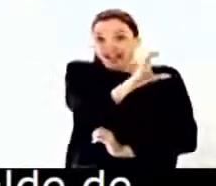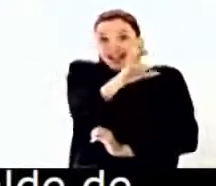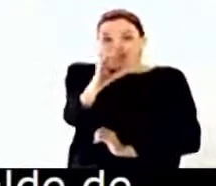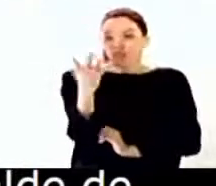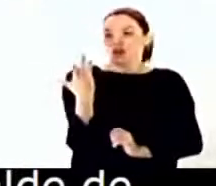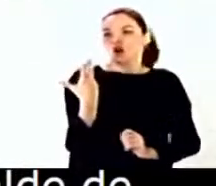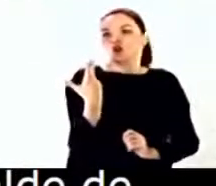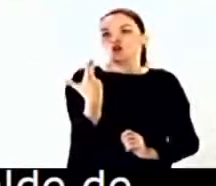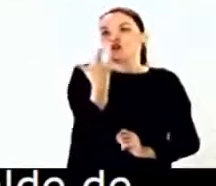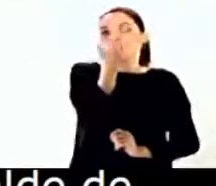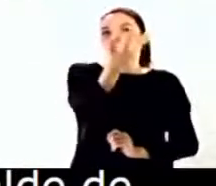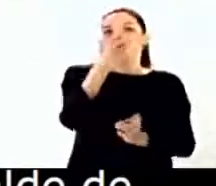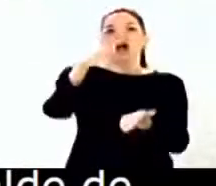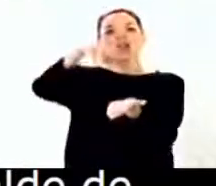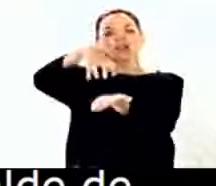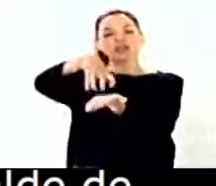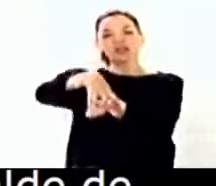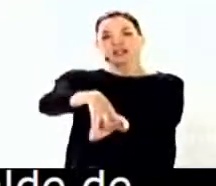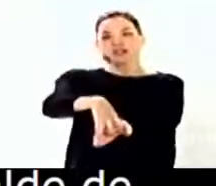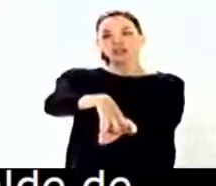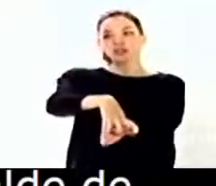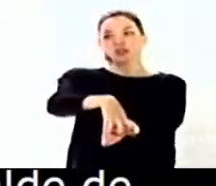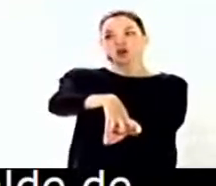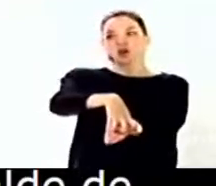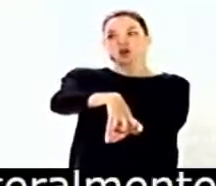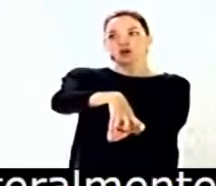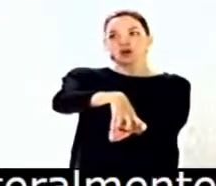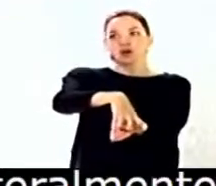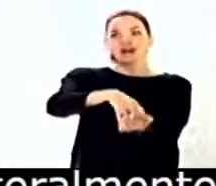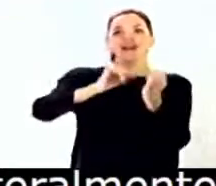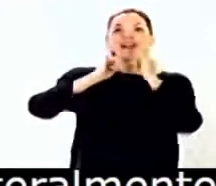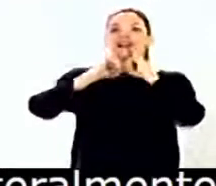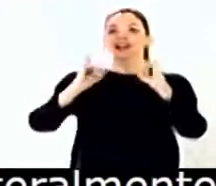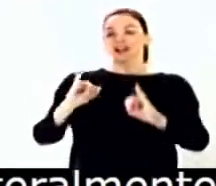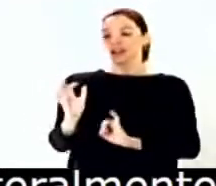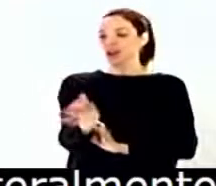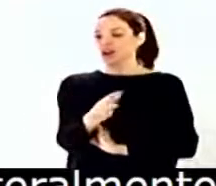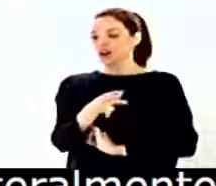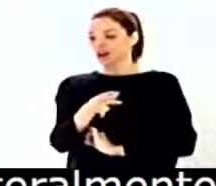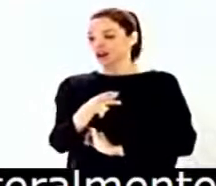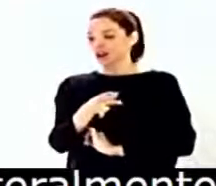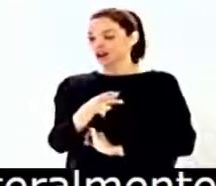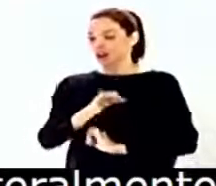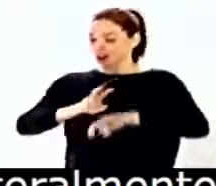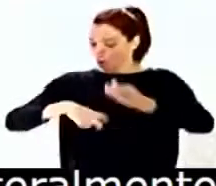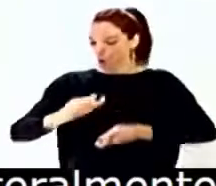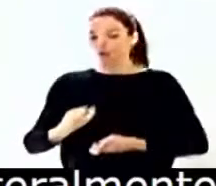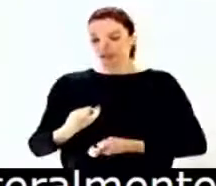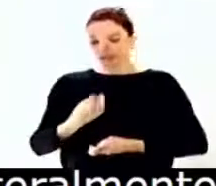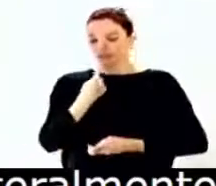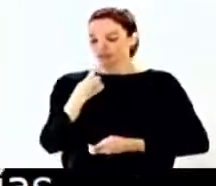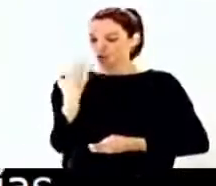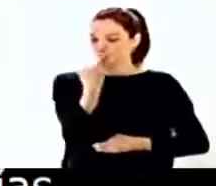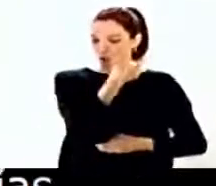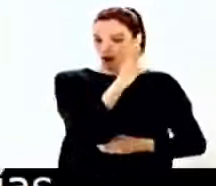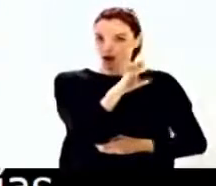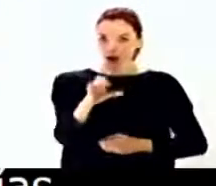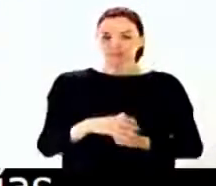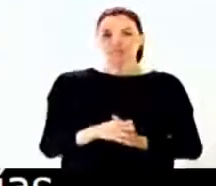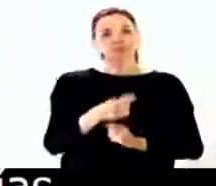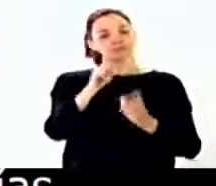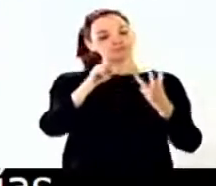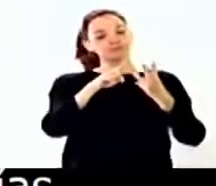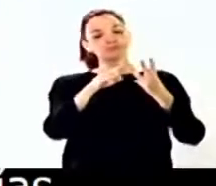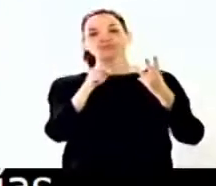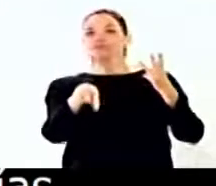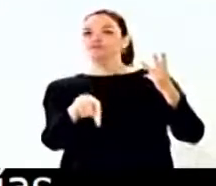robado el centro de energías renovables. Y también quería preguntarle o